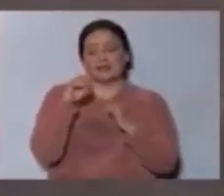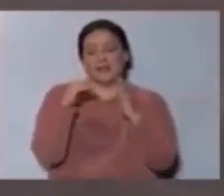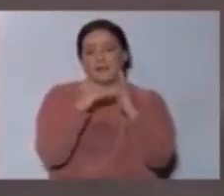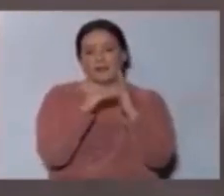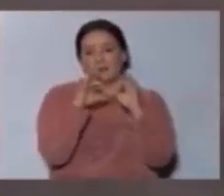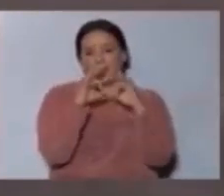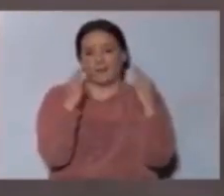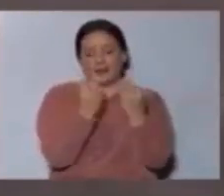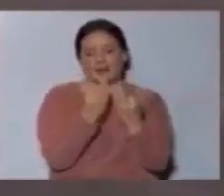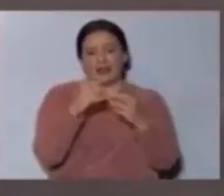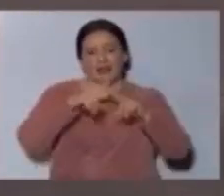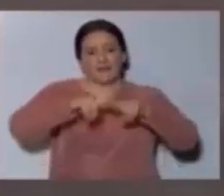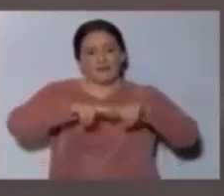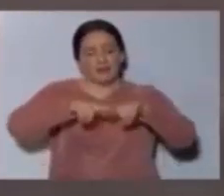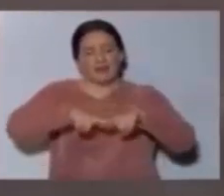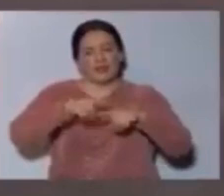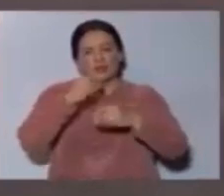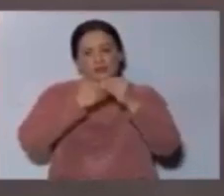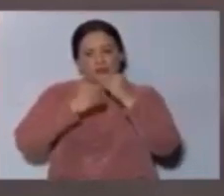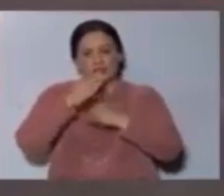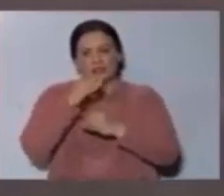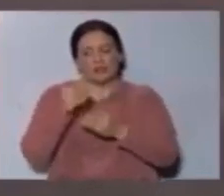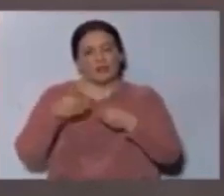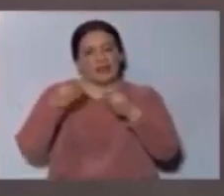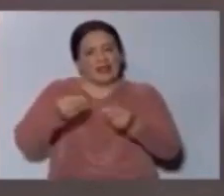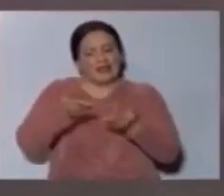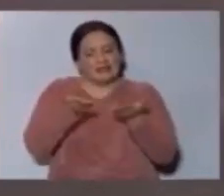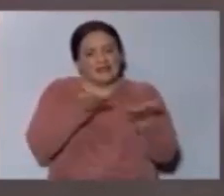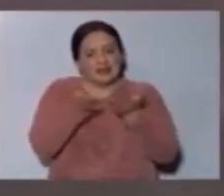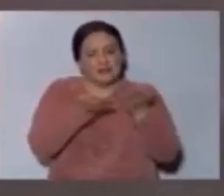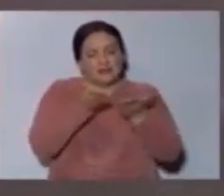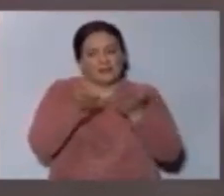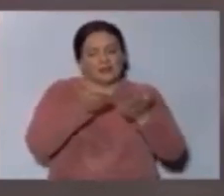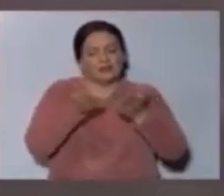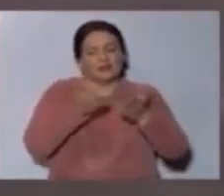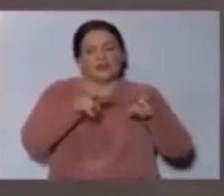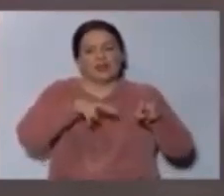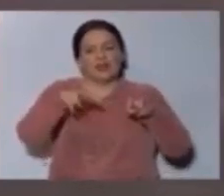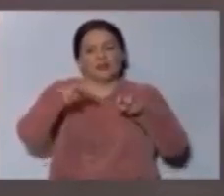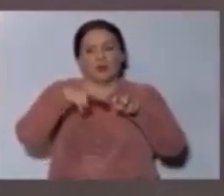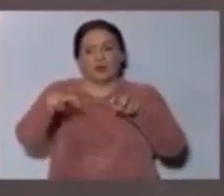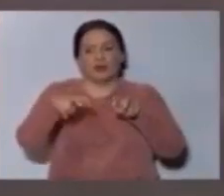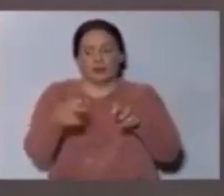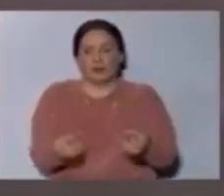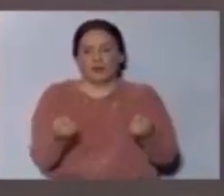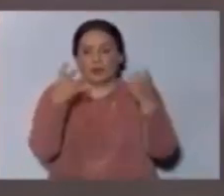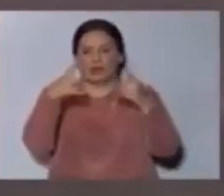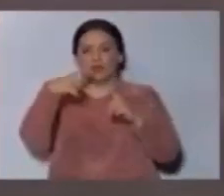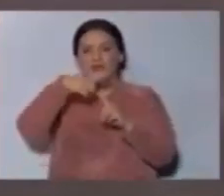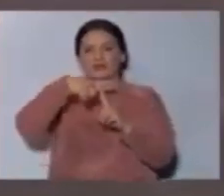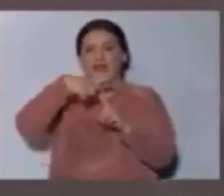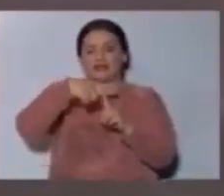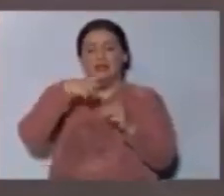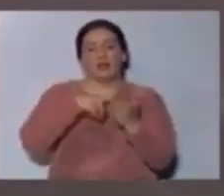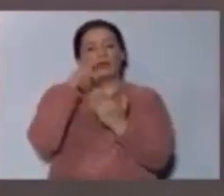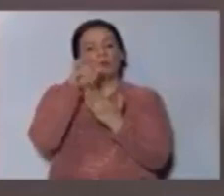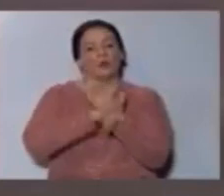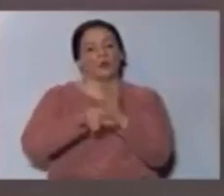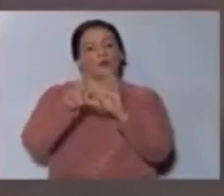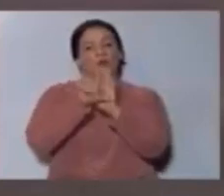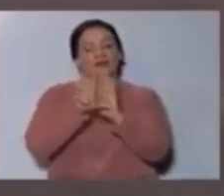del sustento que les genera brindar el servicio de transporte público en la modalidad de taxi. Ese proyecto de